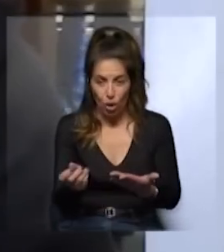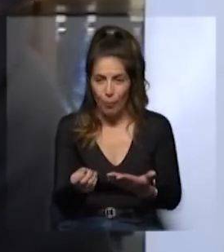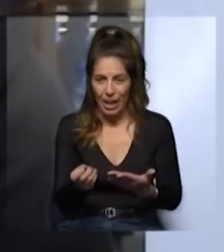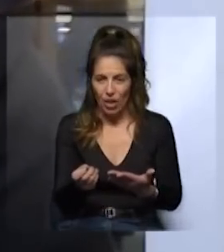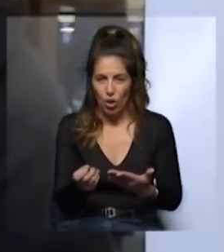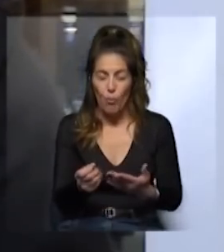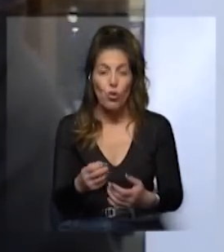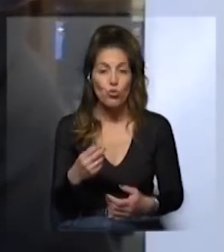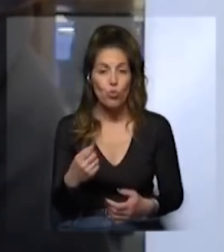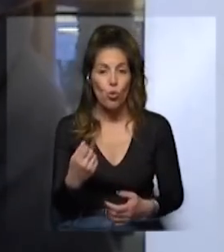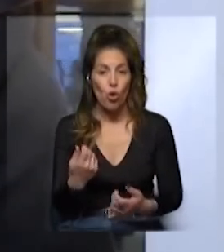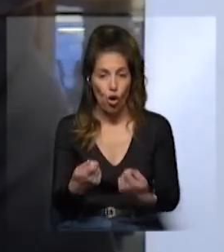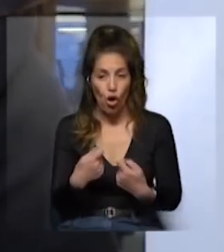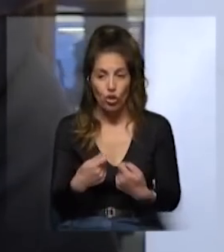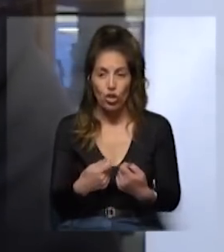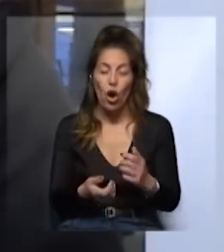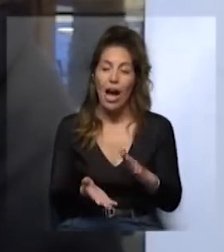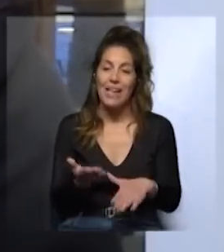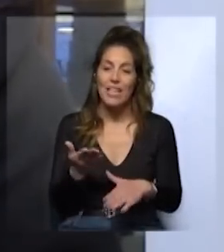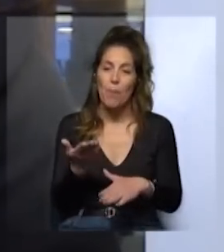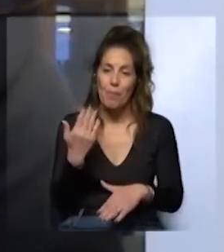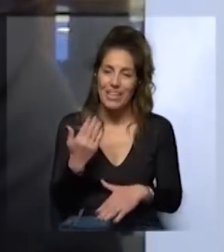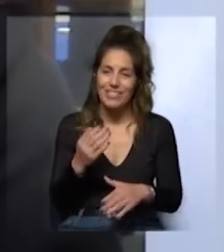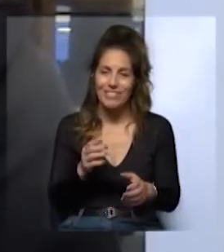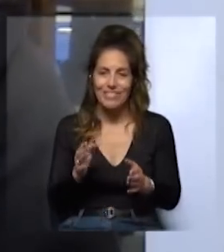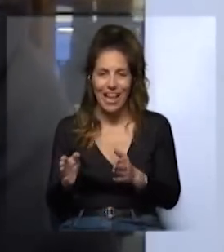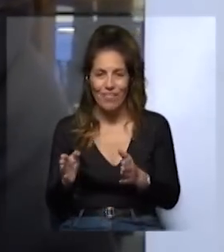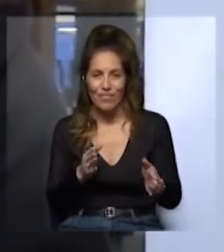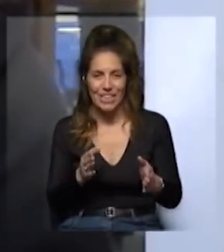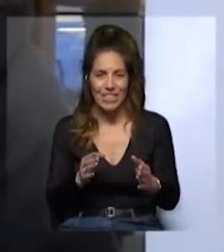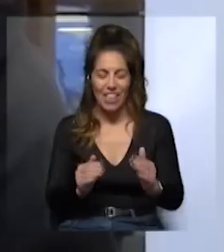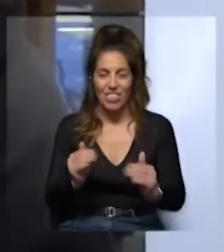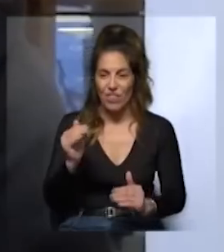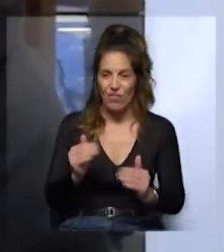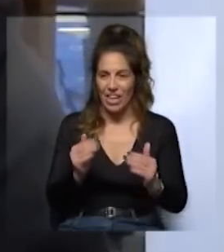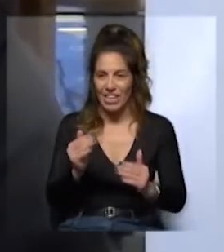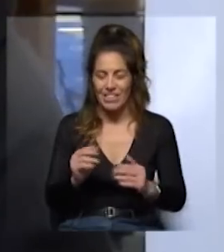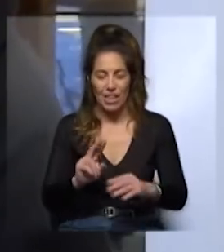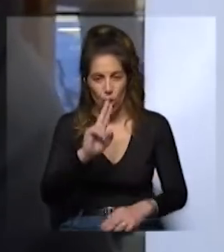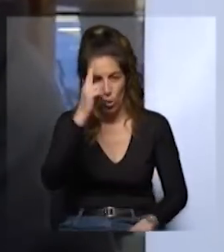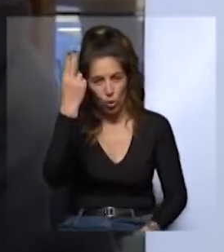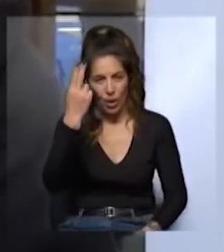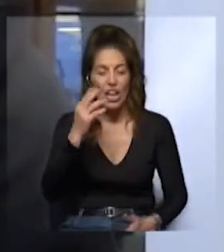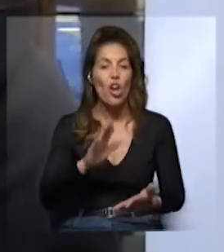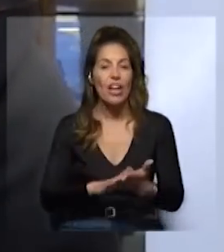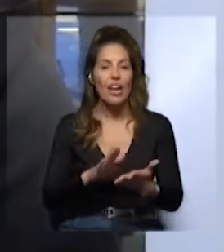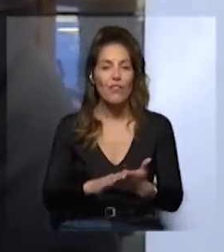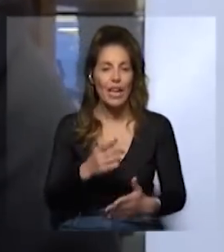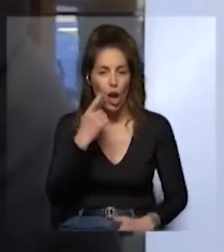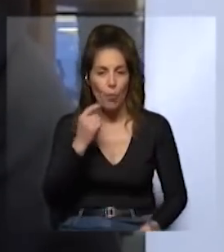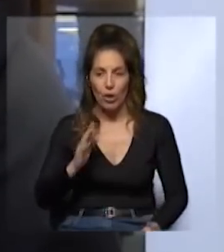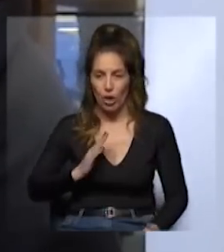por su elevado costo acentúan aún más las brechas que todavía prevalecen en Uruguay en lo que refiere al hombre con